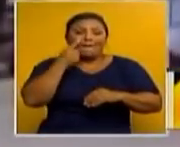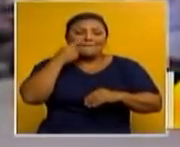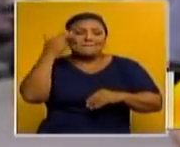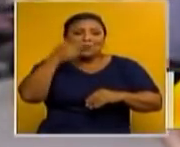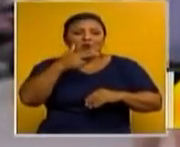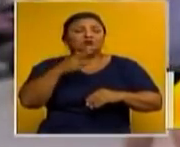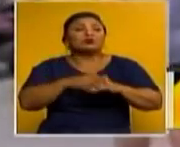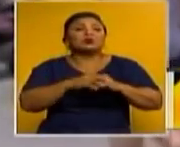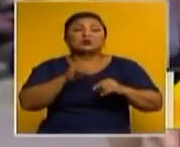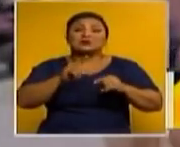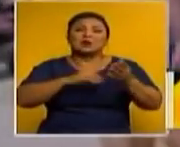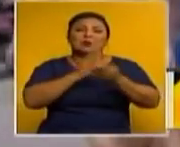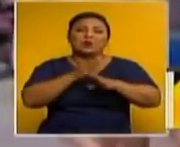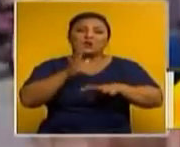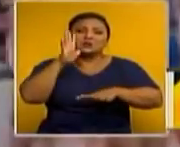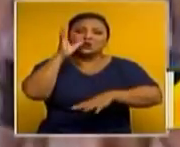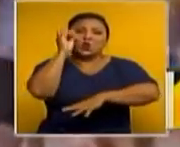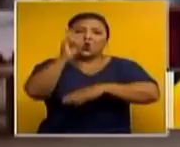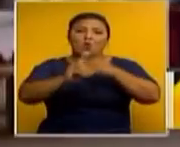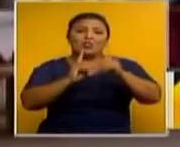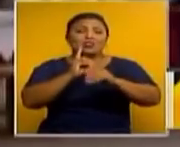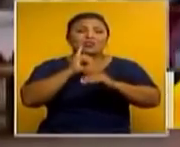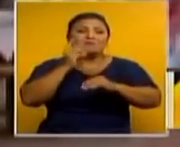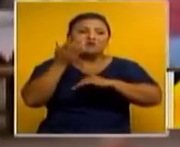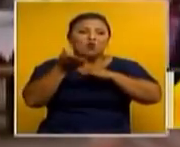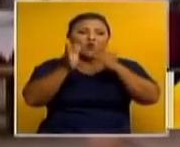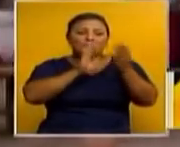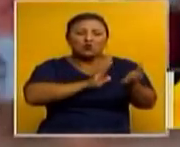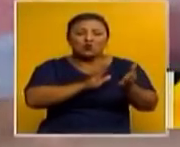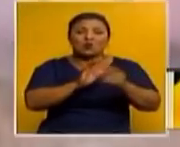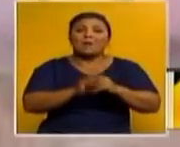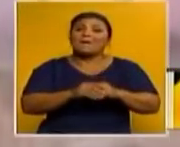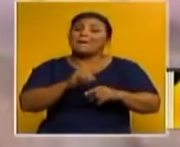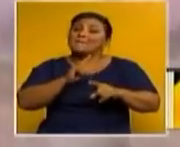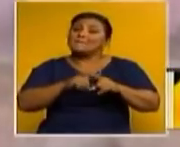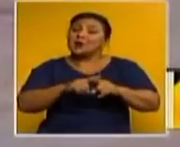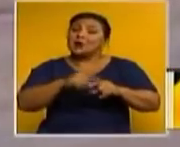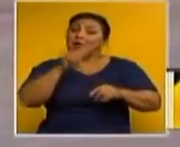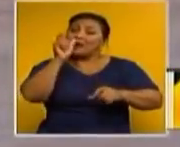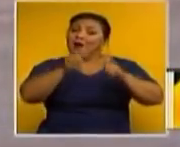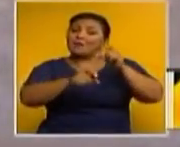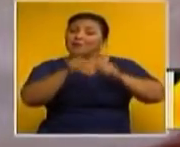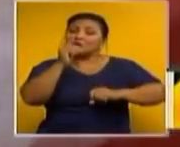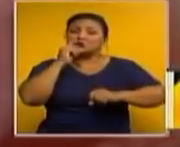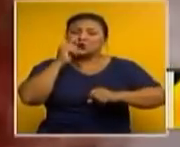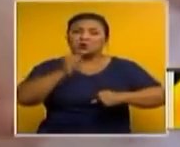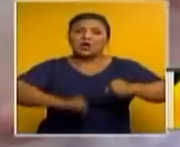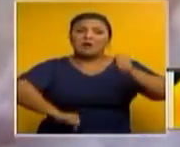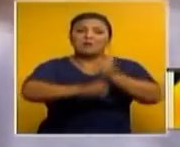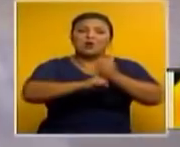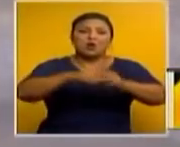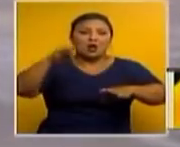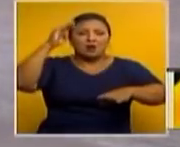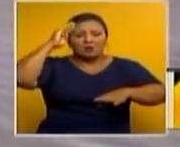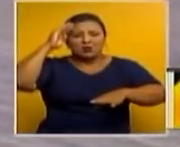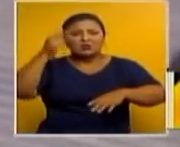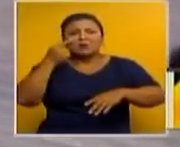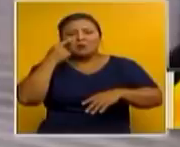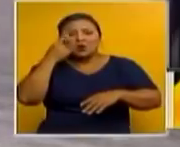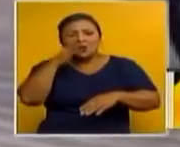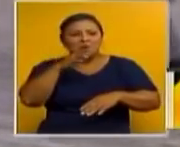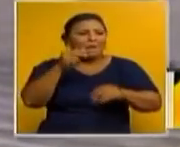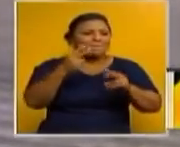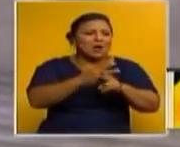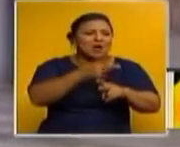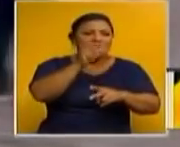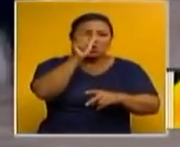donde murió 5 días después. Asimismo, otros funcionarios respaldaron al policía. Tras el inicio del proceso judicial por homicidio, al